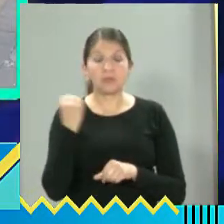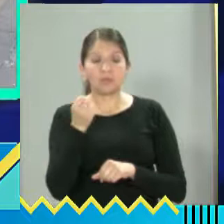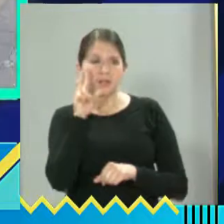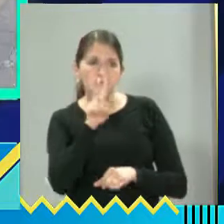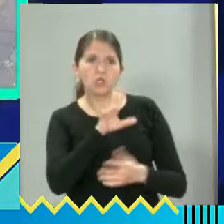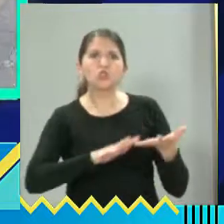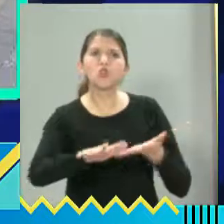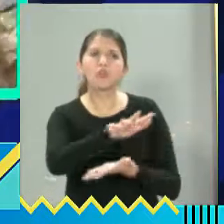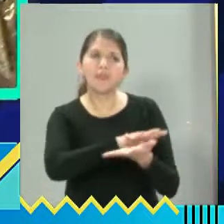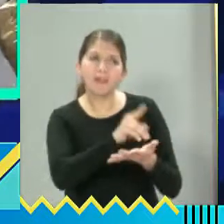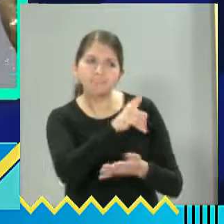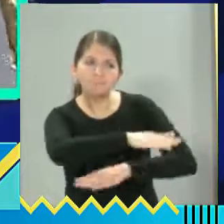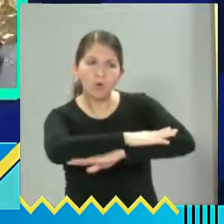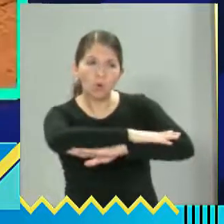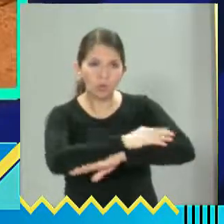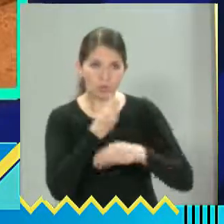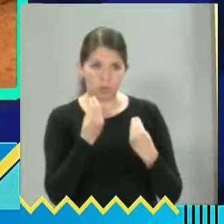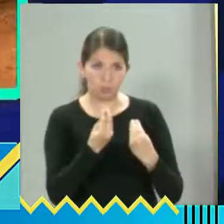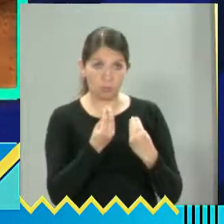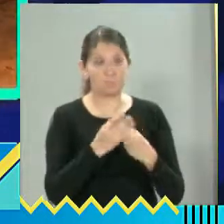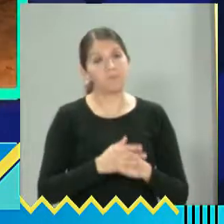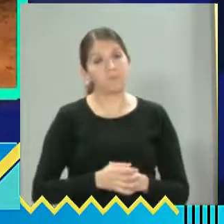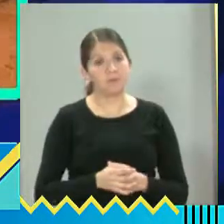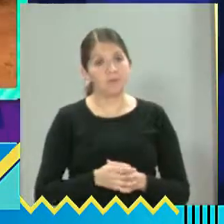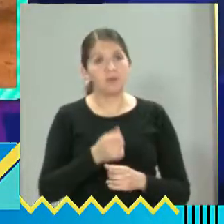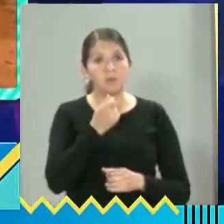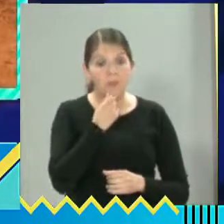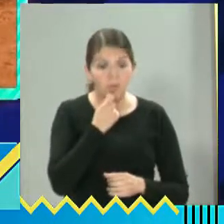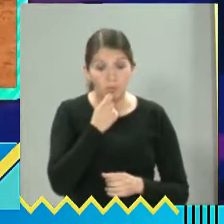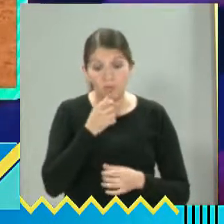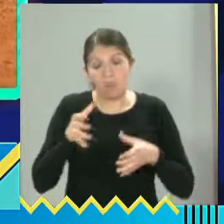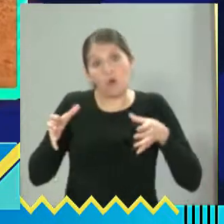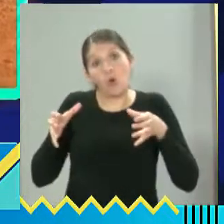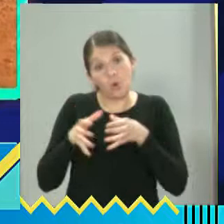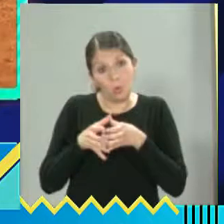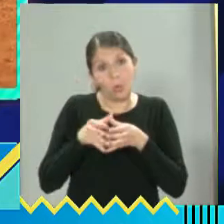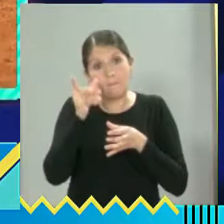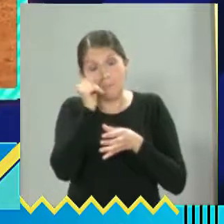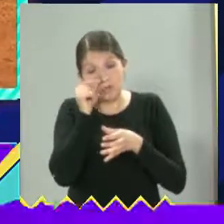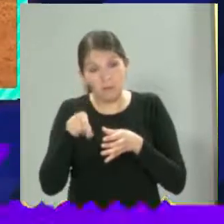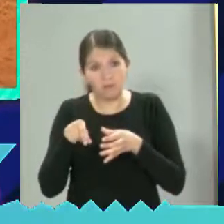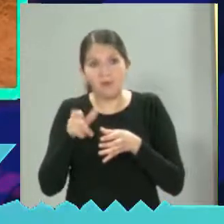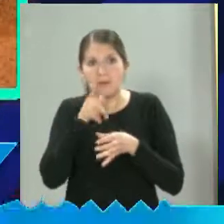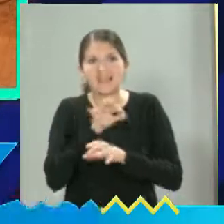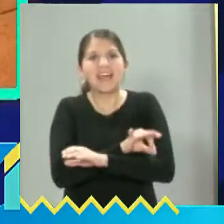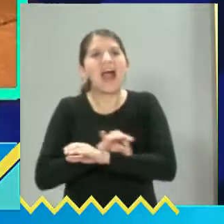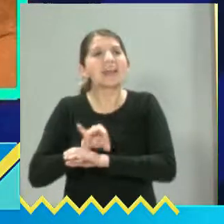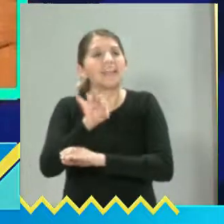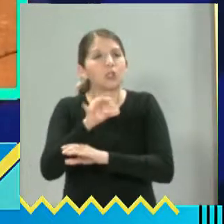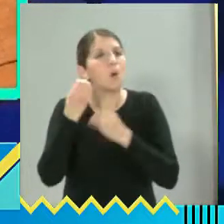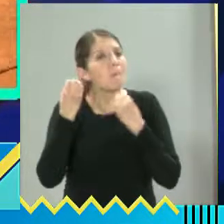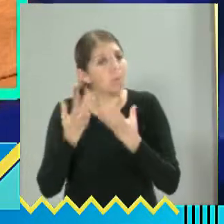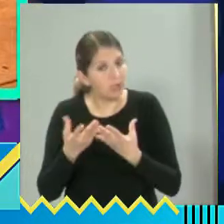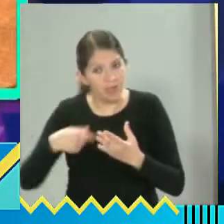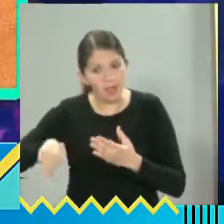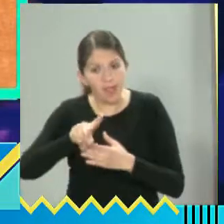sociedad, tengan en cuenta cuando vayan a diseñarse, por eso le llama arquitecto de las decisiones, porque es un